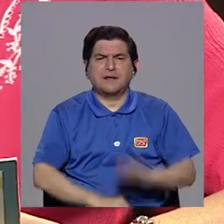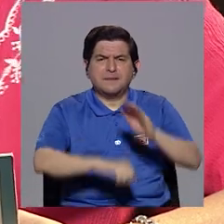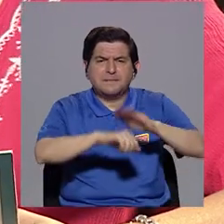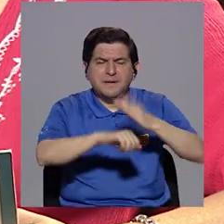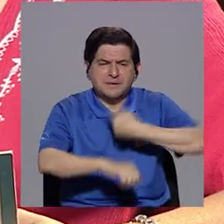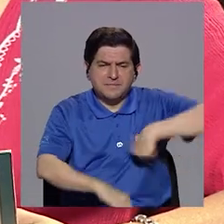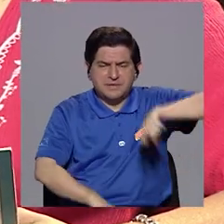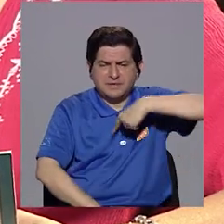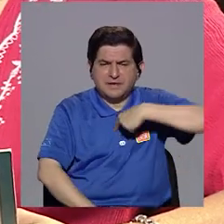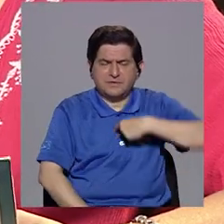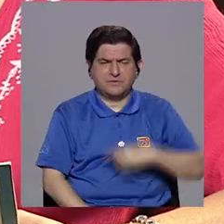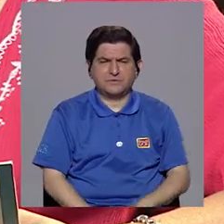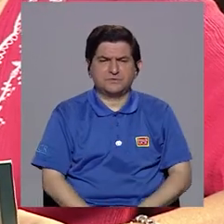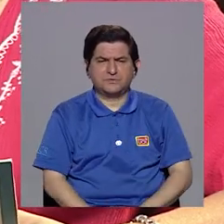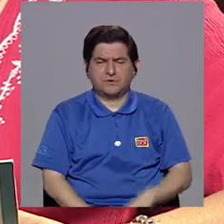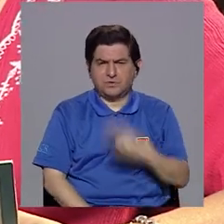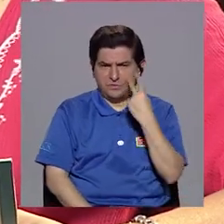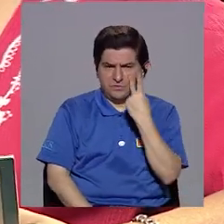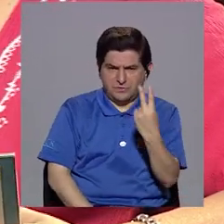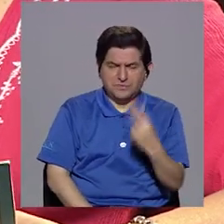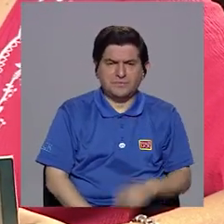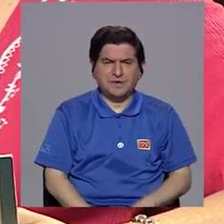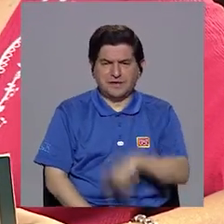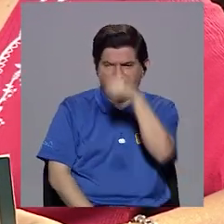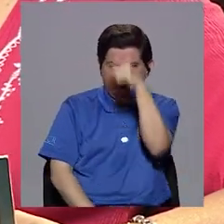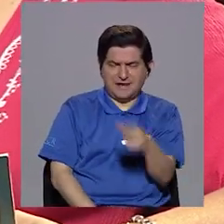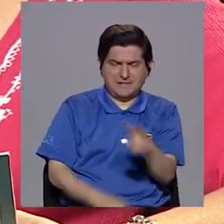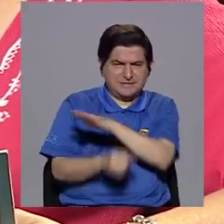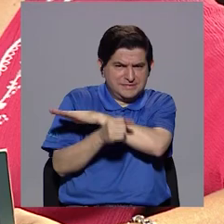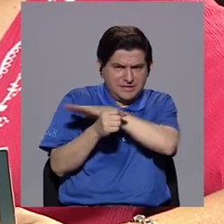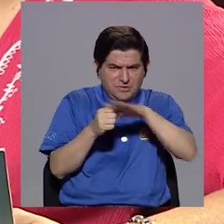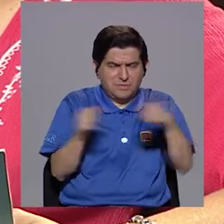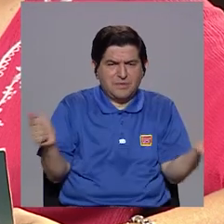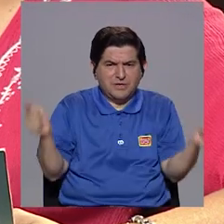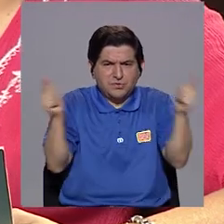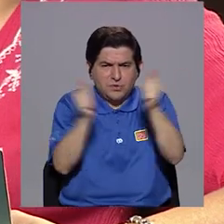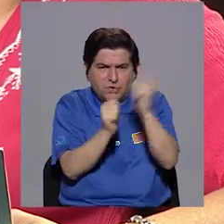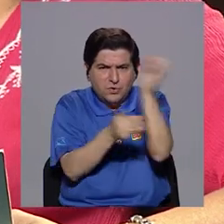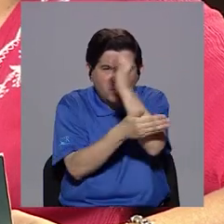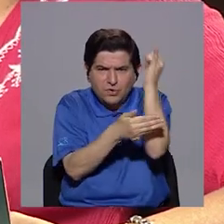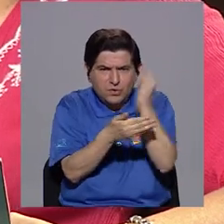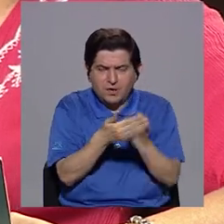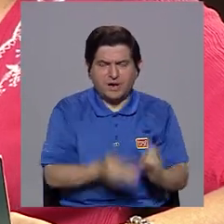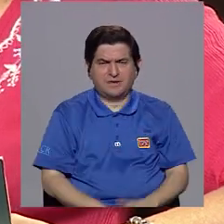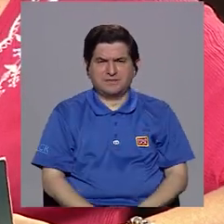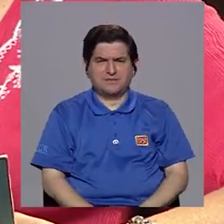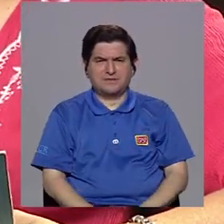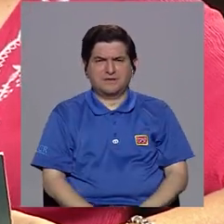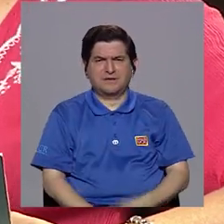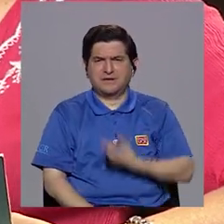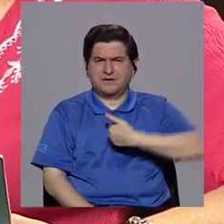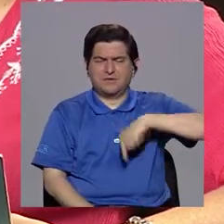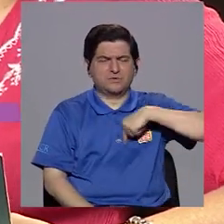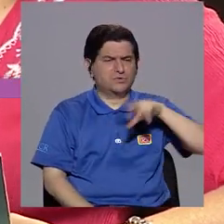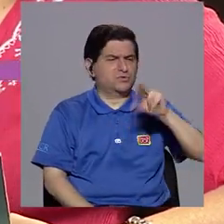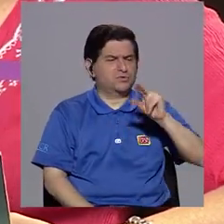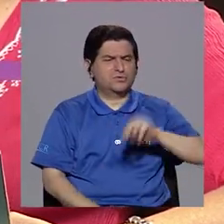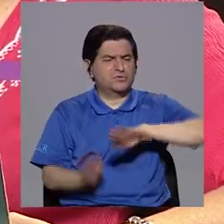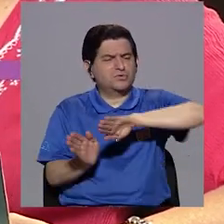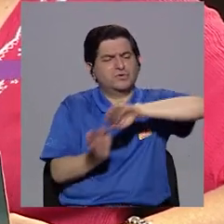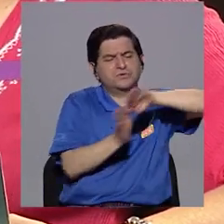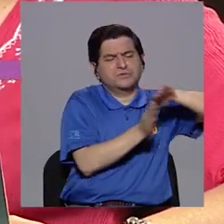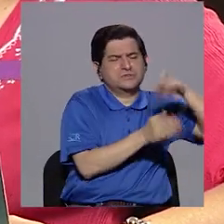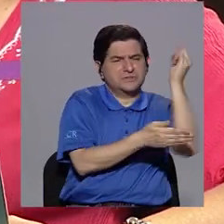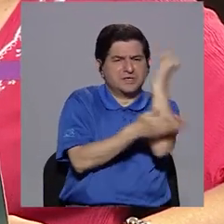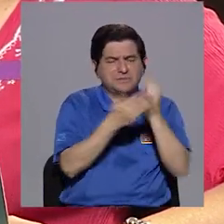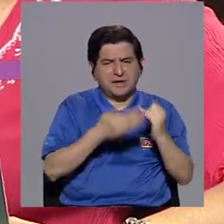hace que nos veamos como seres integrales, ¿verdad? También con el arte. Como que no deberíamos de dejar ese arte de